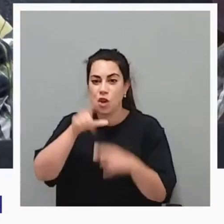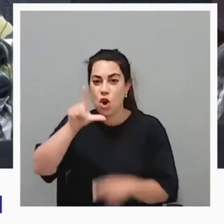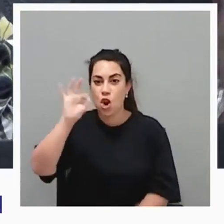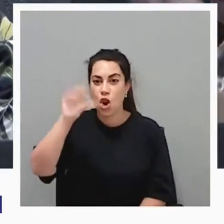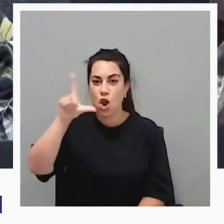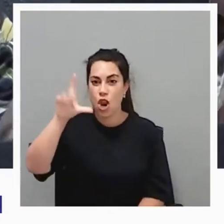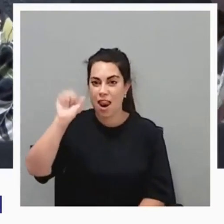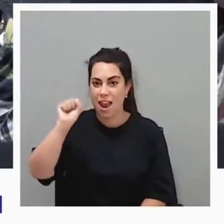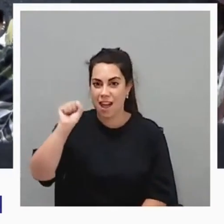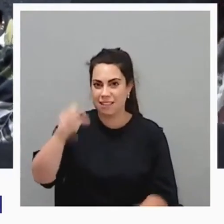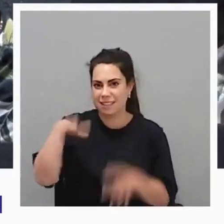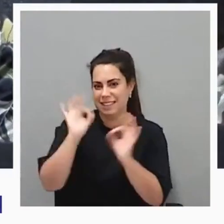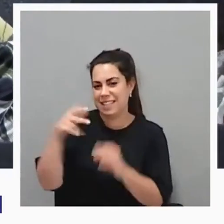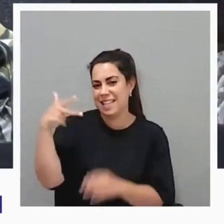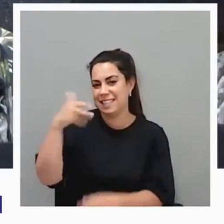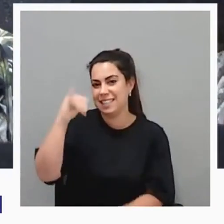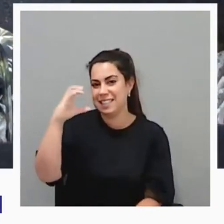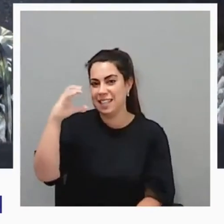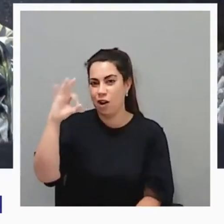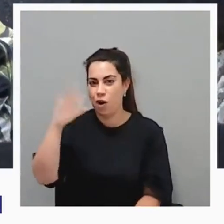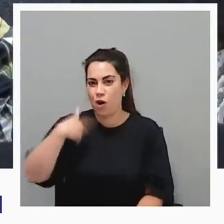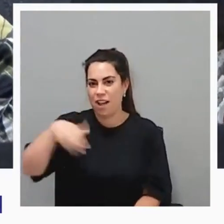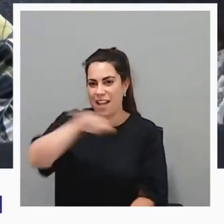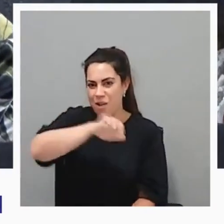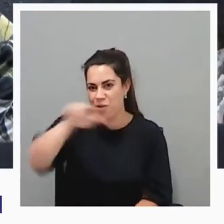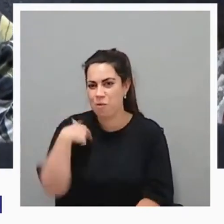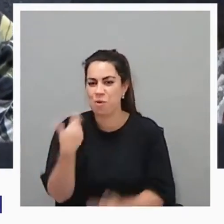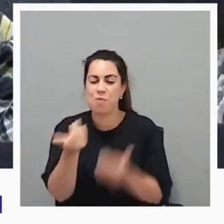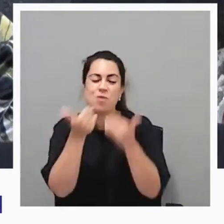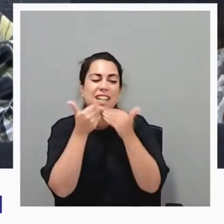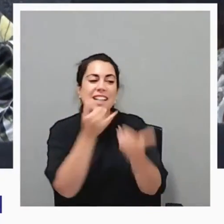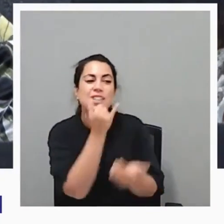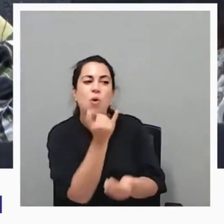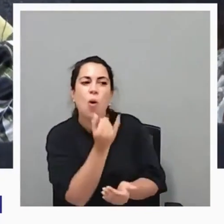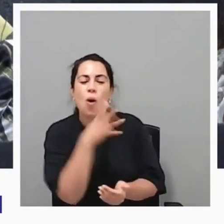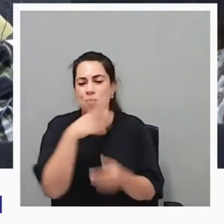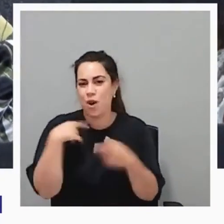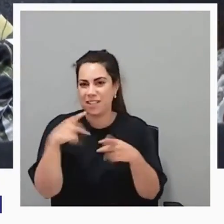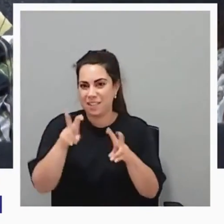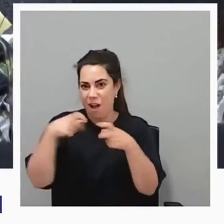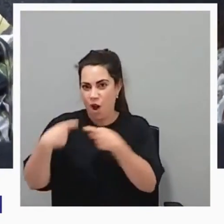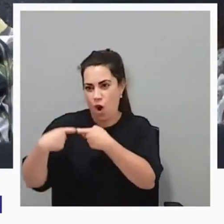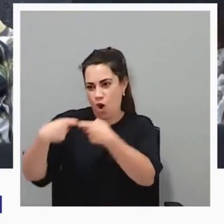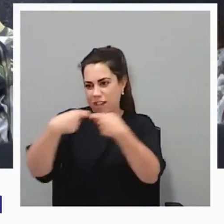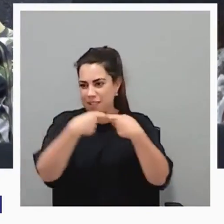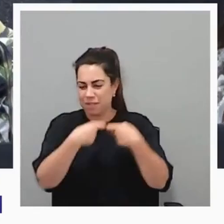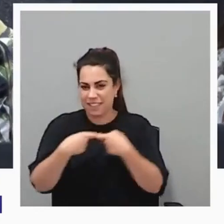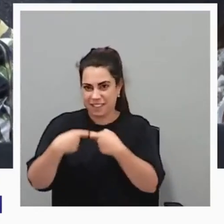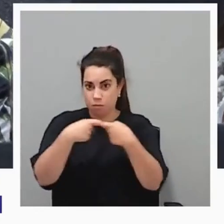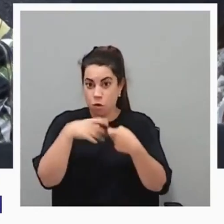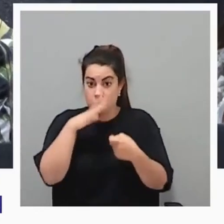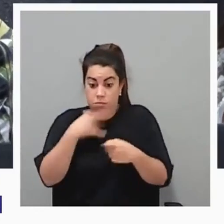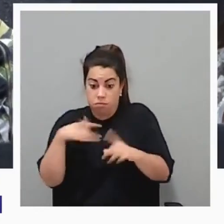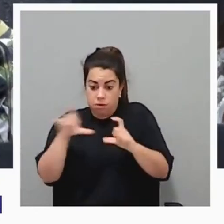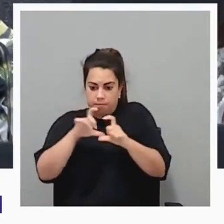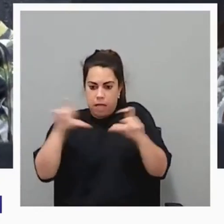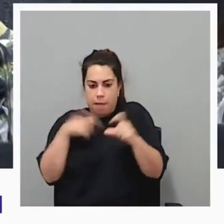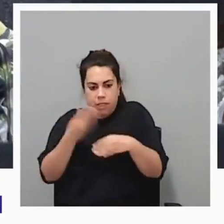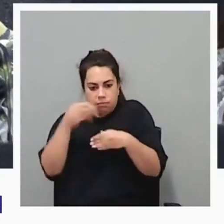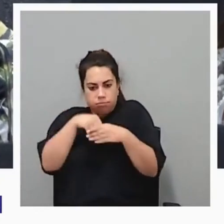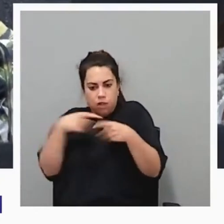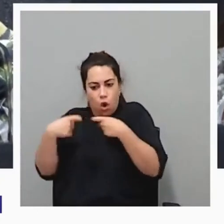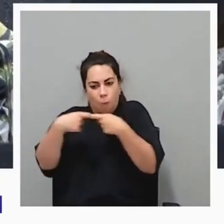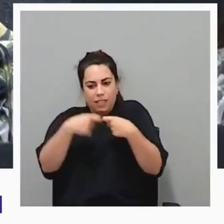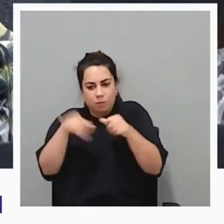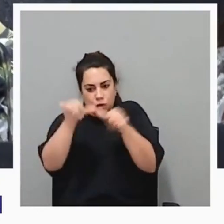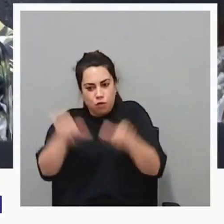bueno, muchísimas gracias, Juan, por acordarte del cooperativismo, ¿no? Porque yo creo que es un modelo de empresa importante, ¿no? A la hora de hablar